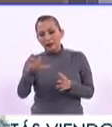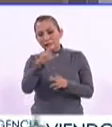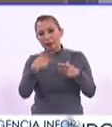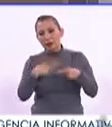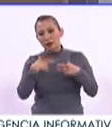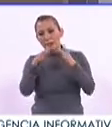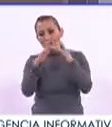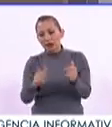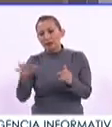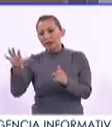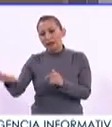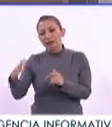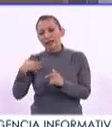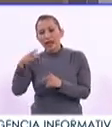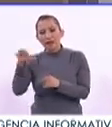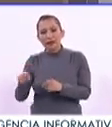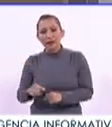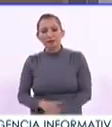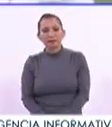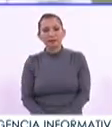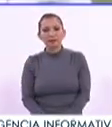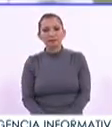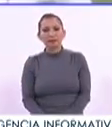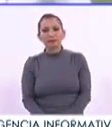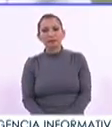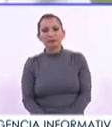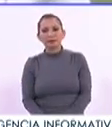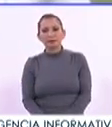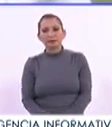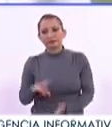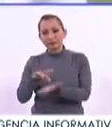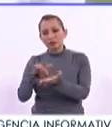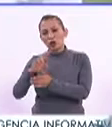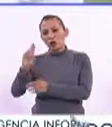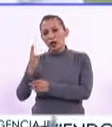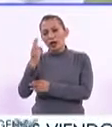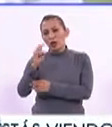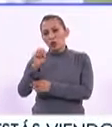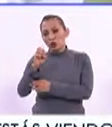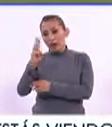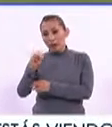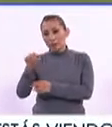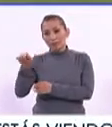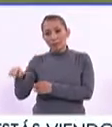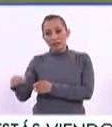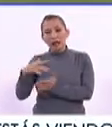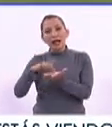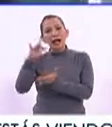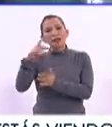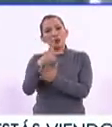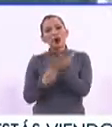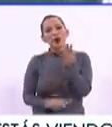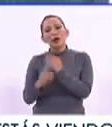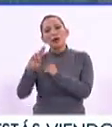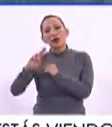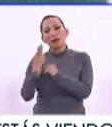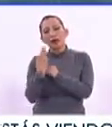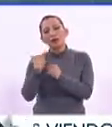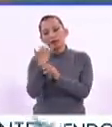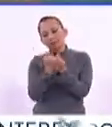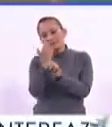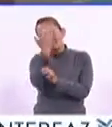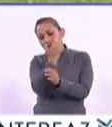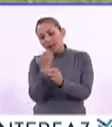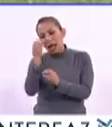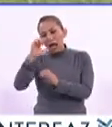sociedad francesa y a las sociedades africanas también. Auspiciado por la Universidad Nacional Autónoma de México, gracias al Programa Universitario de Estudios